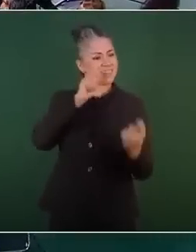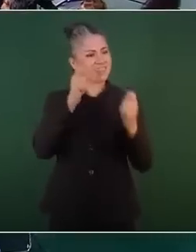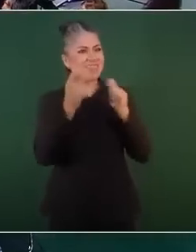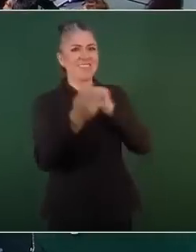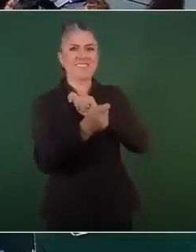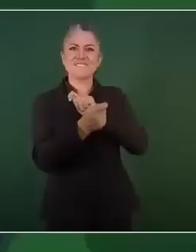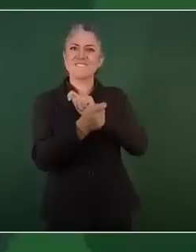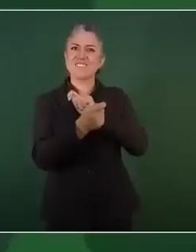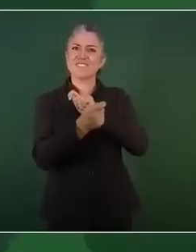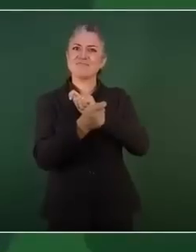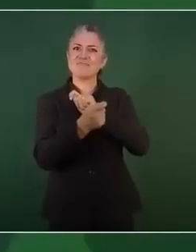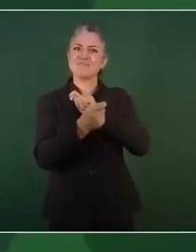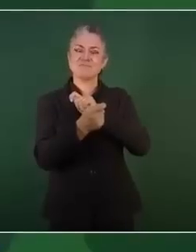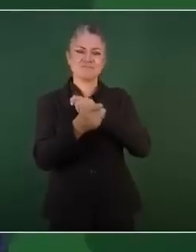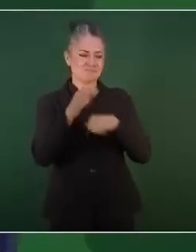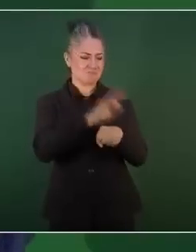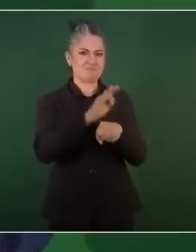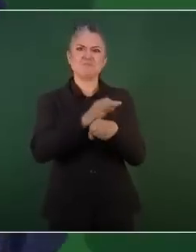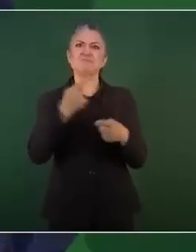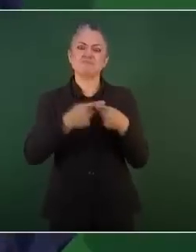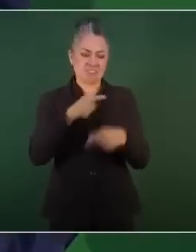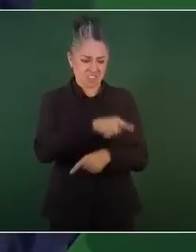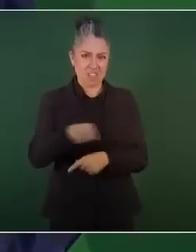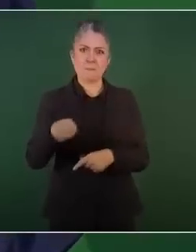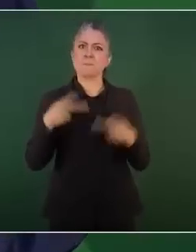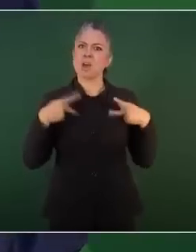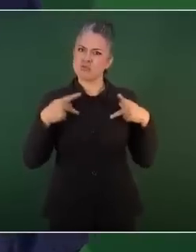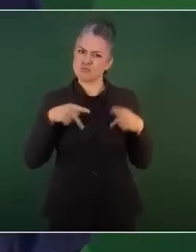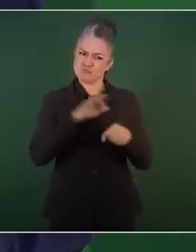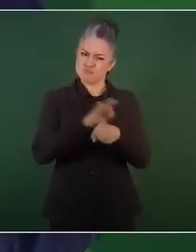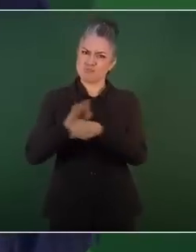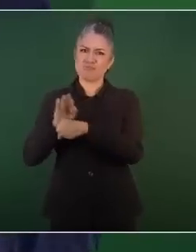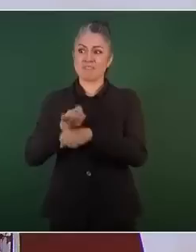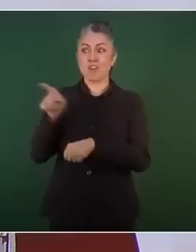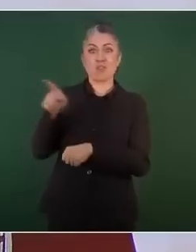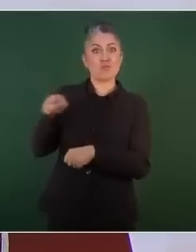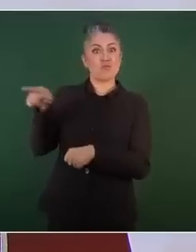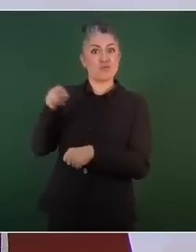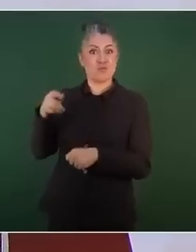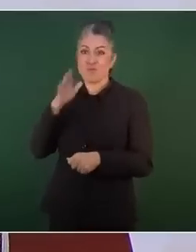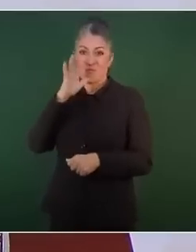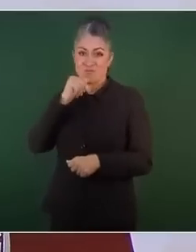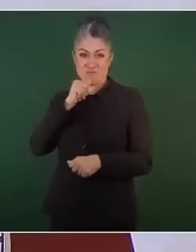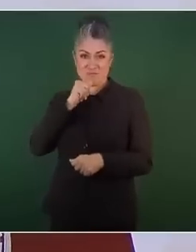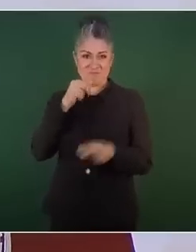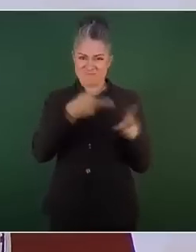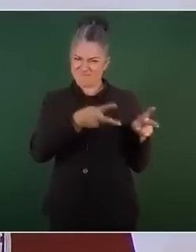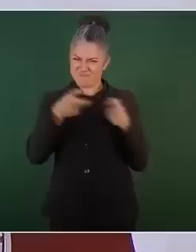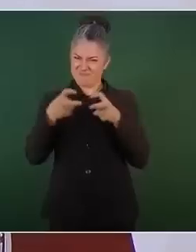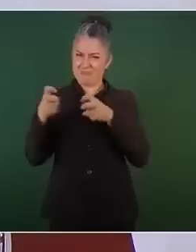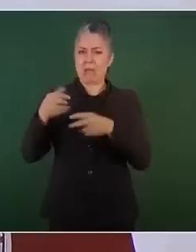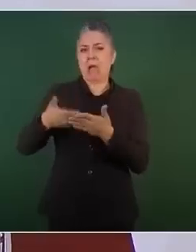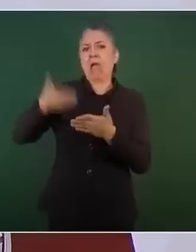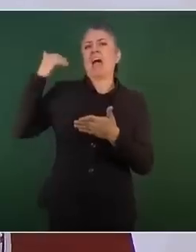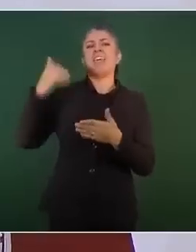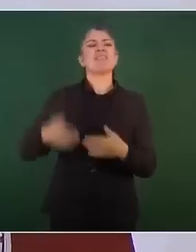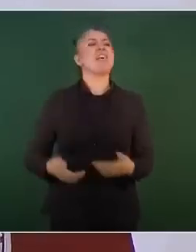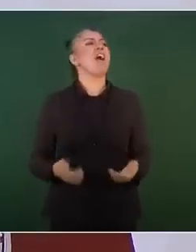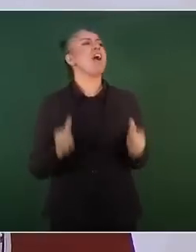de que se esté gobernando en favor del pueblo y de que ya no puedan robar a sus anchas como lo